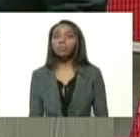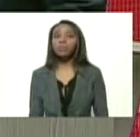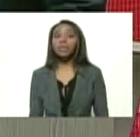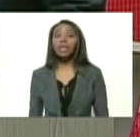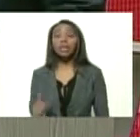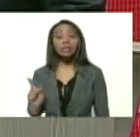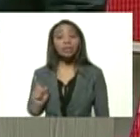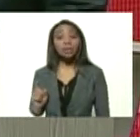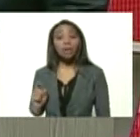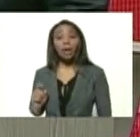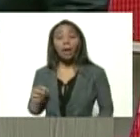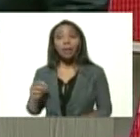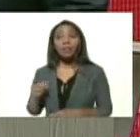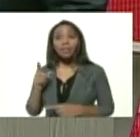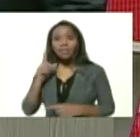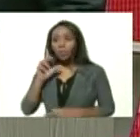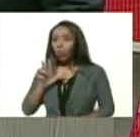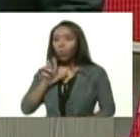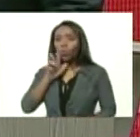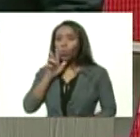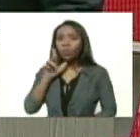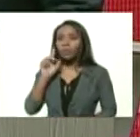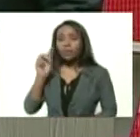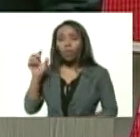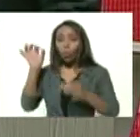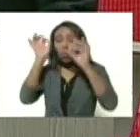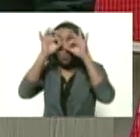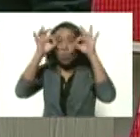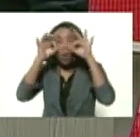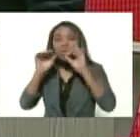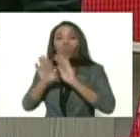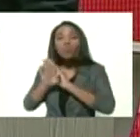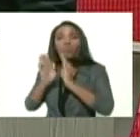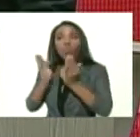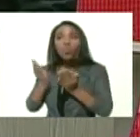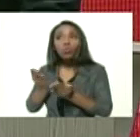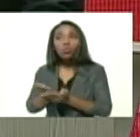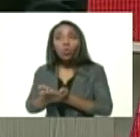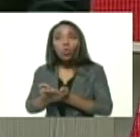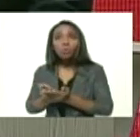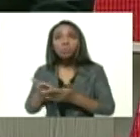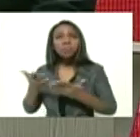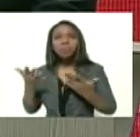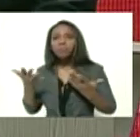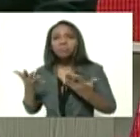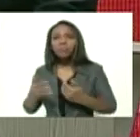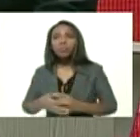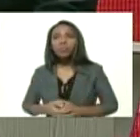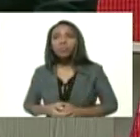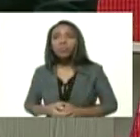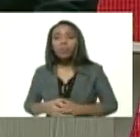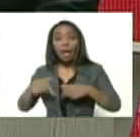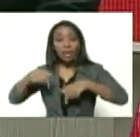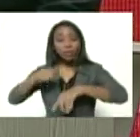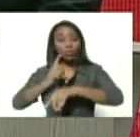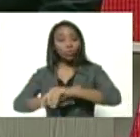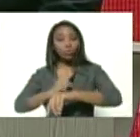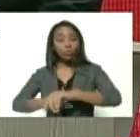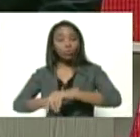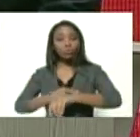resulta pasmoso a los ojos del mundo que en estos